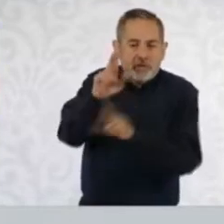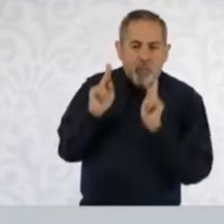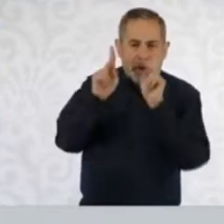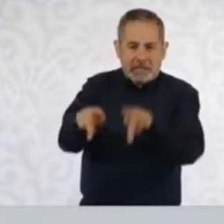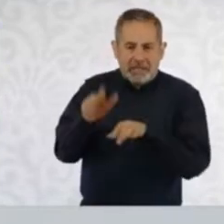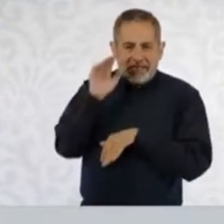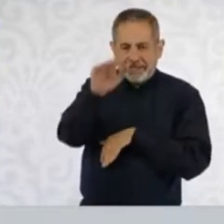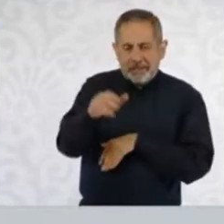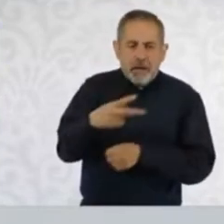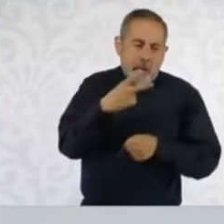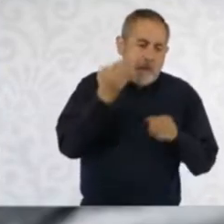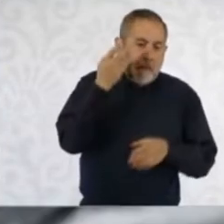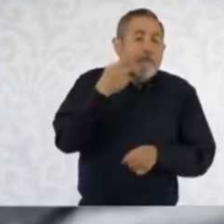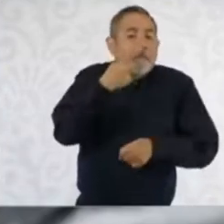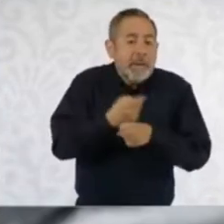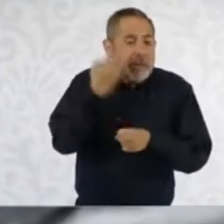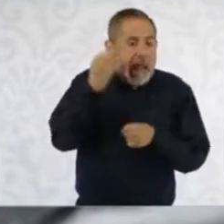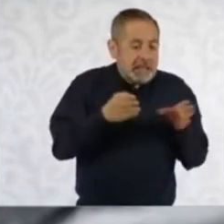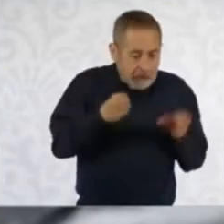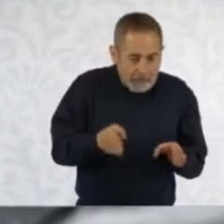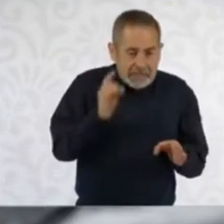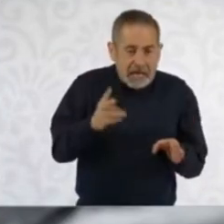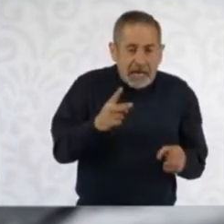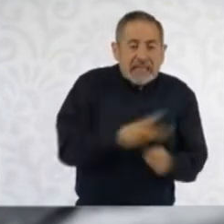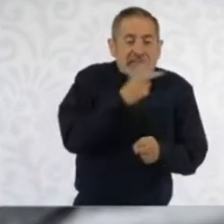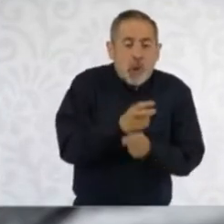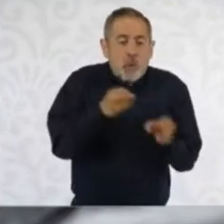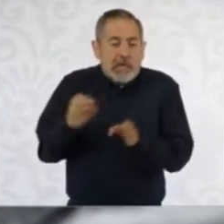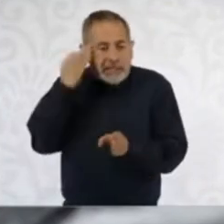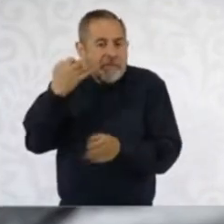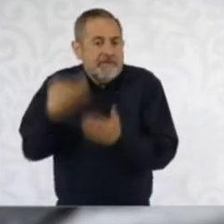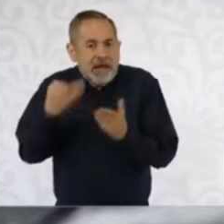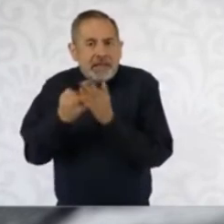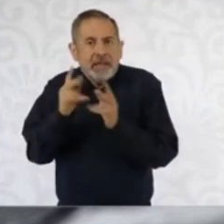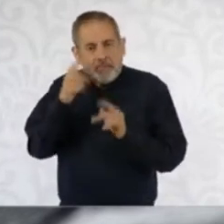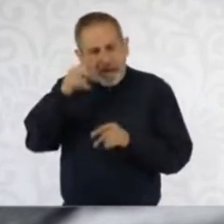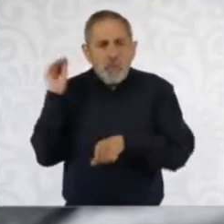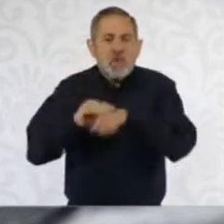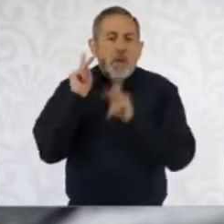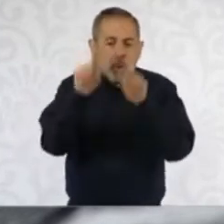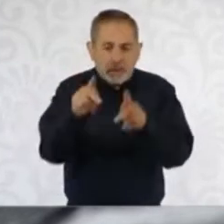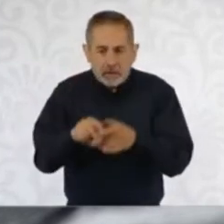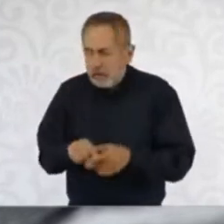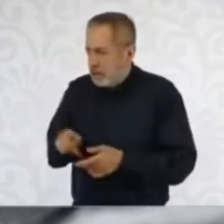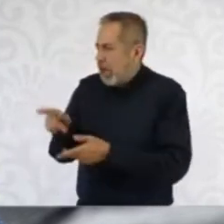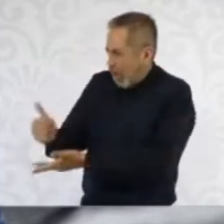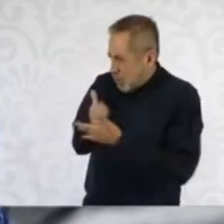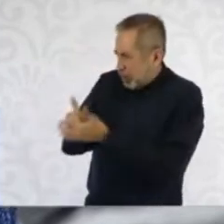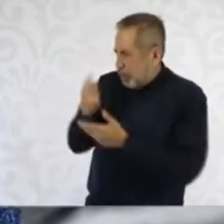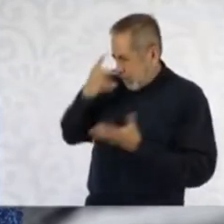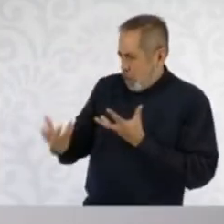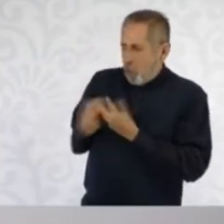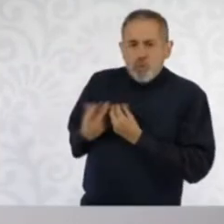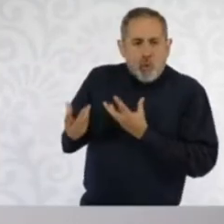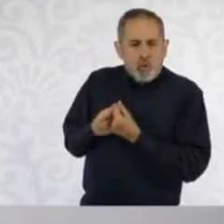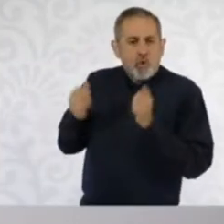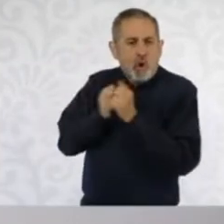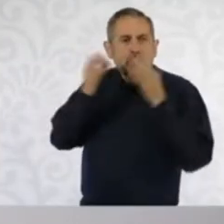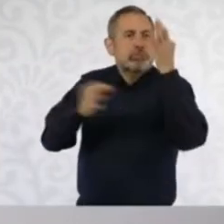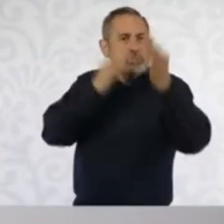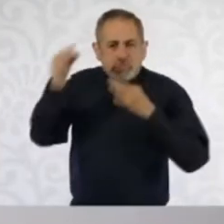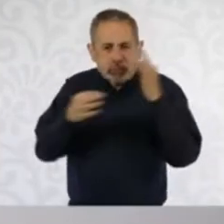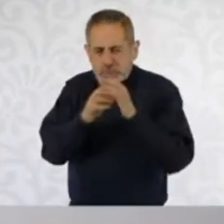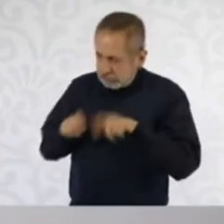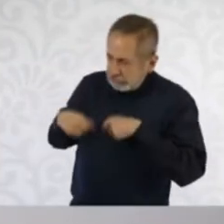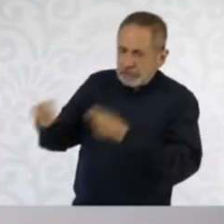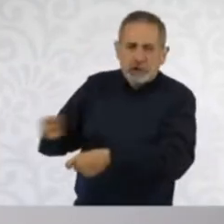Terminamos el segundo piso y entonces me buscó y me dijo, pues ayúdame a ser vocera de la campaña. Estoy hablando como